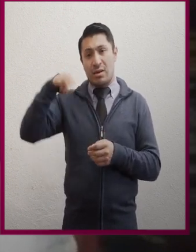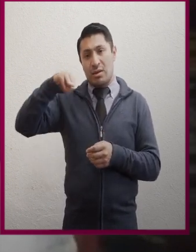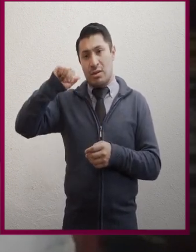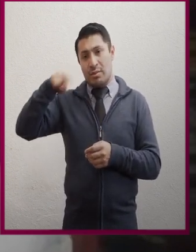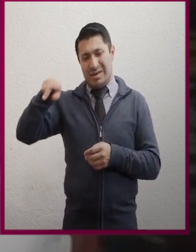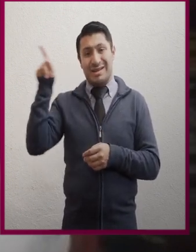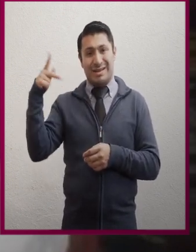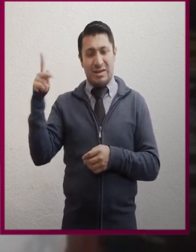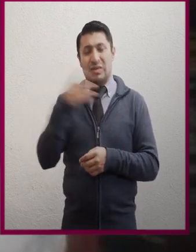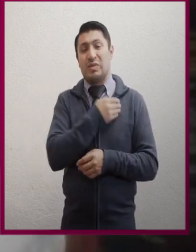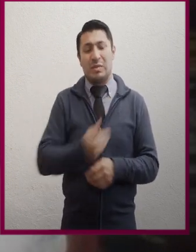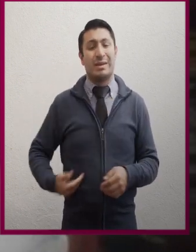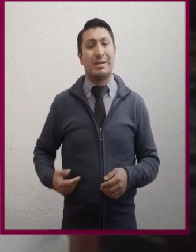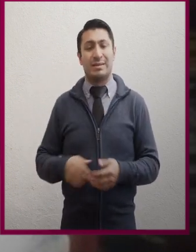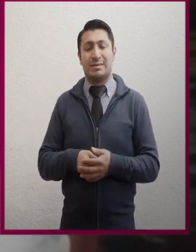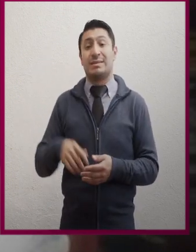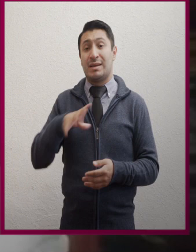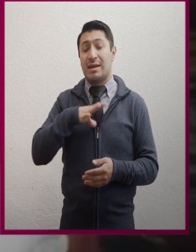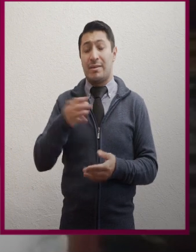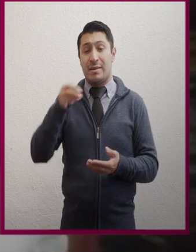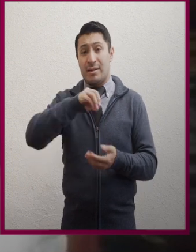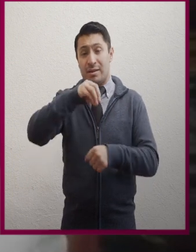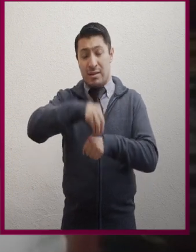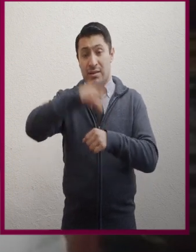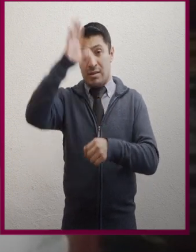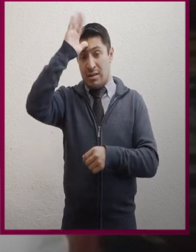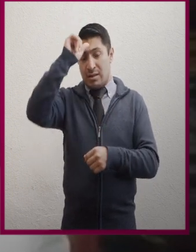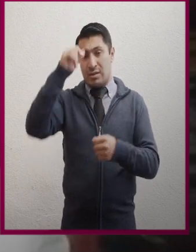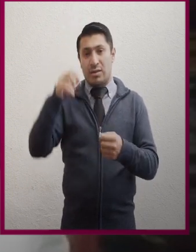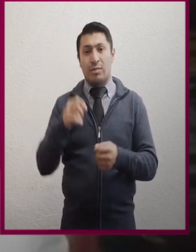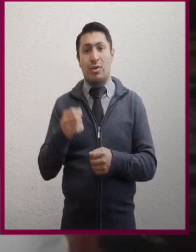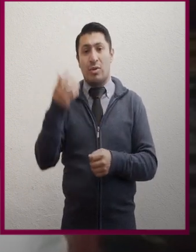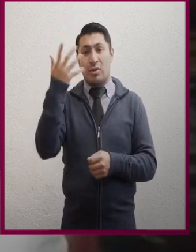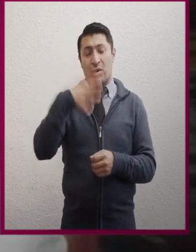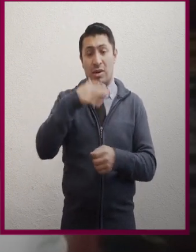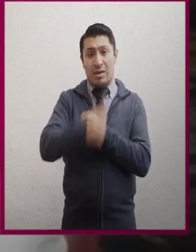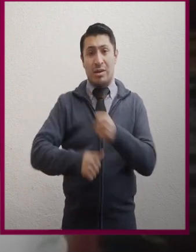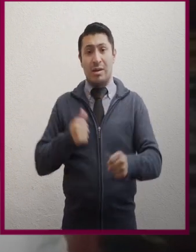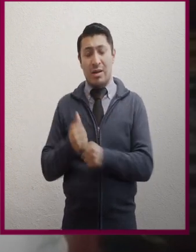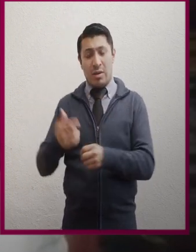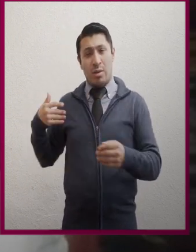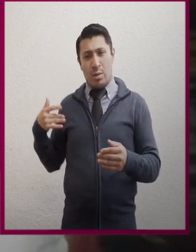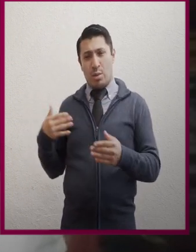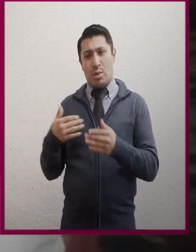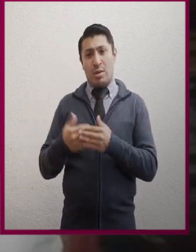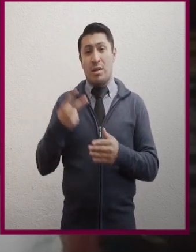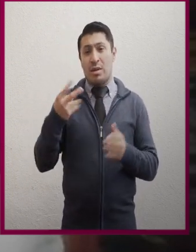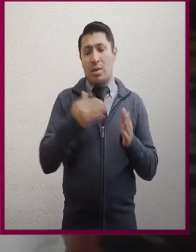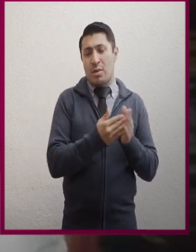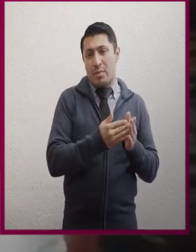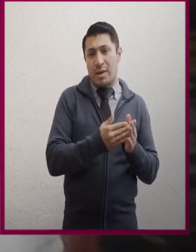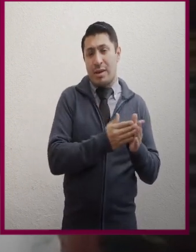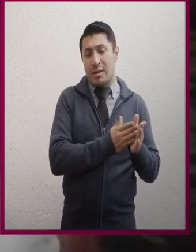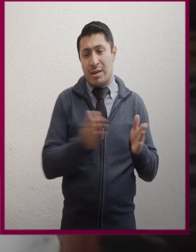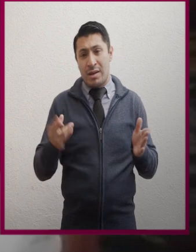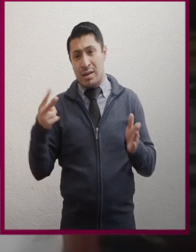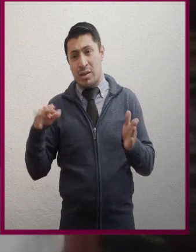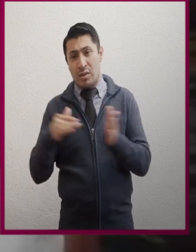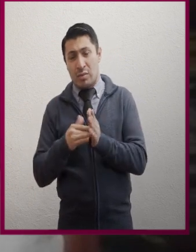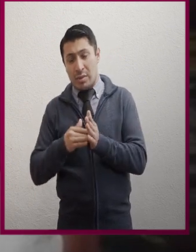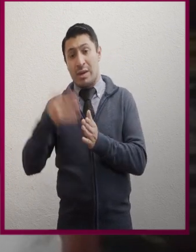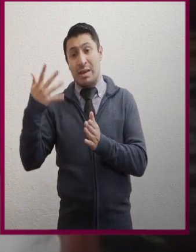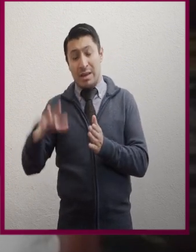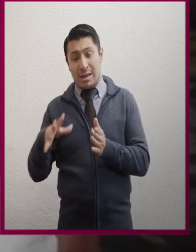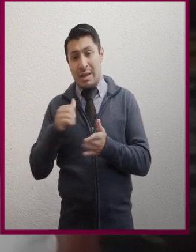dictador Muammar Gaddafi, tenía un acuerdo, sobre todo los últimos 10 años del primer milenio, entre el 2000 y